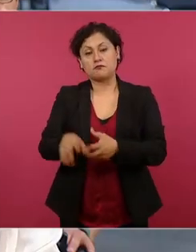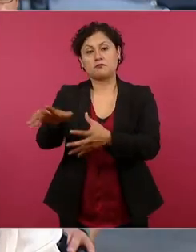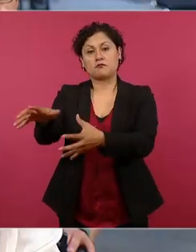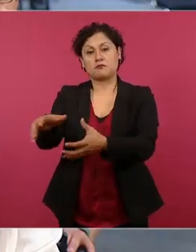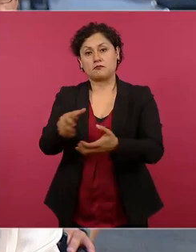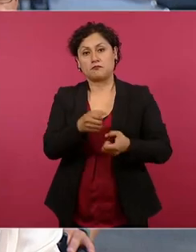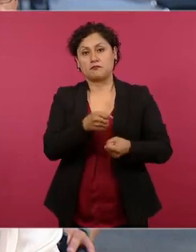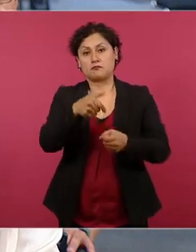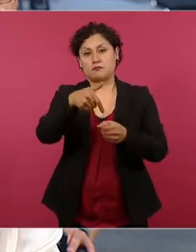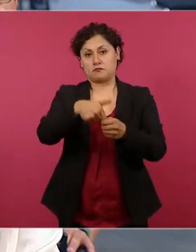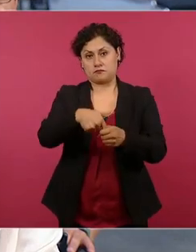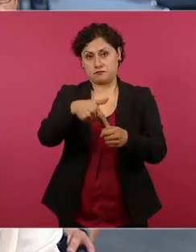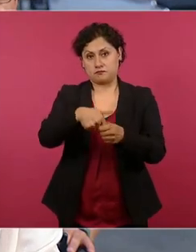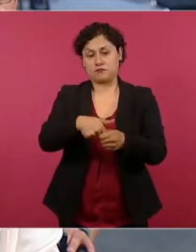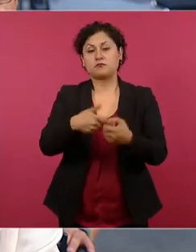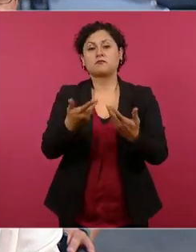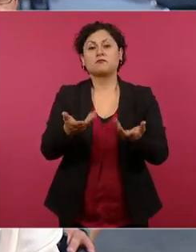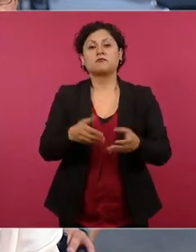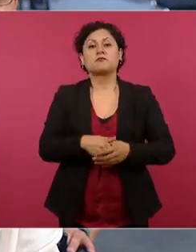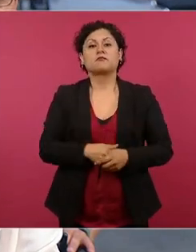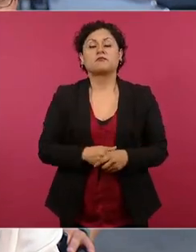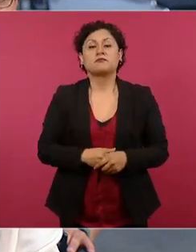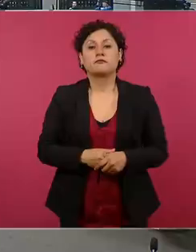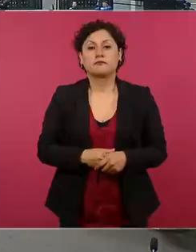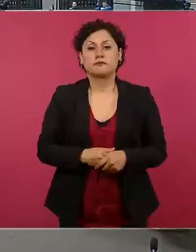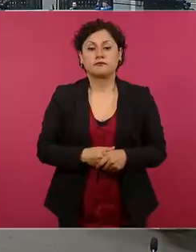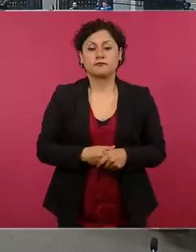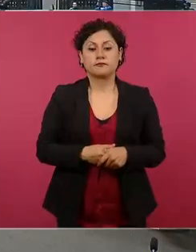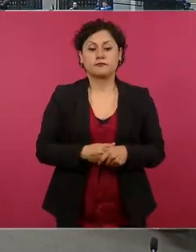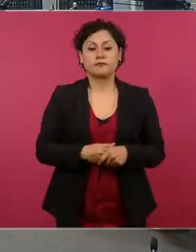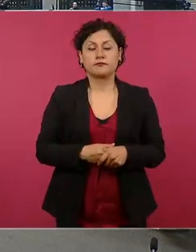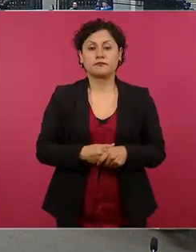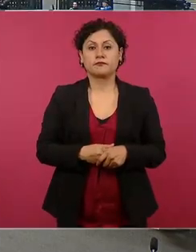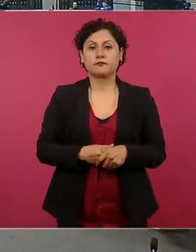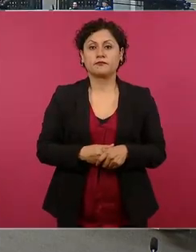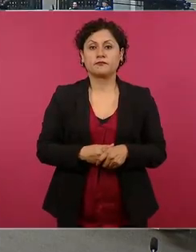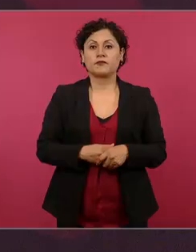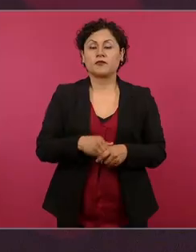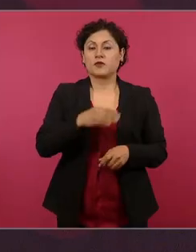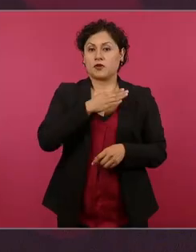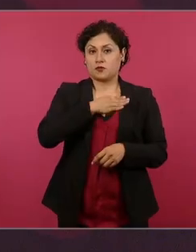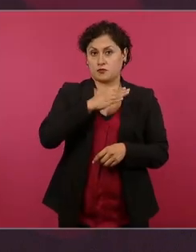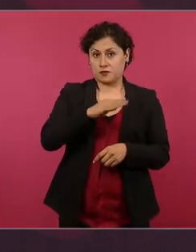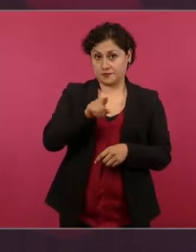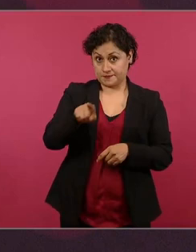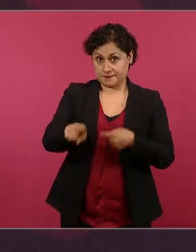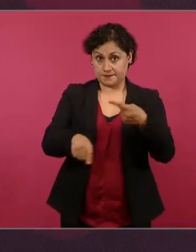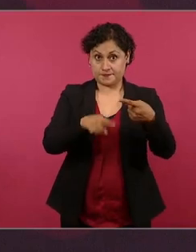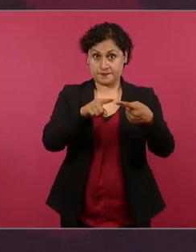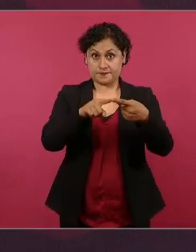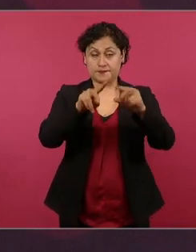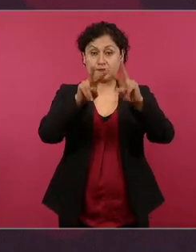los tanques de la refinería. Bueno, en el primer caso